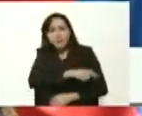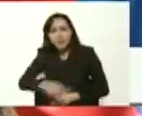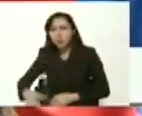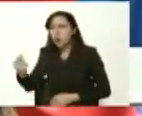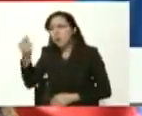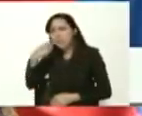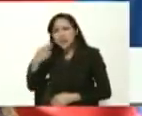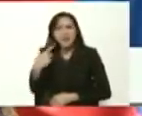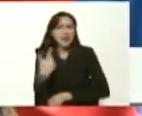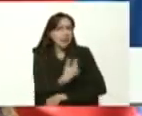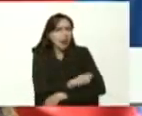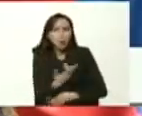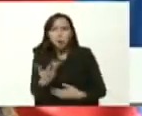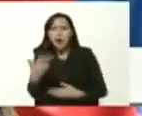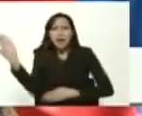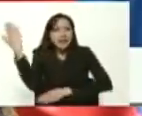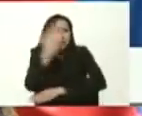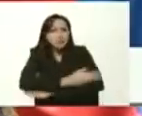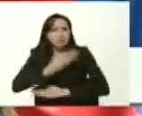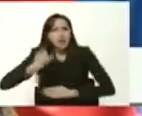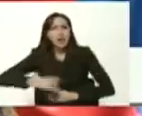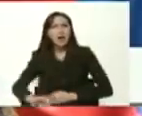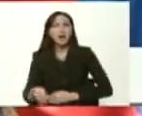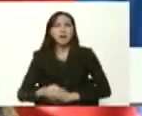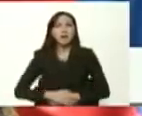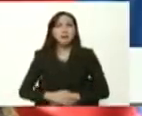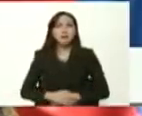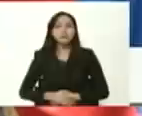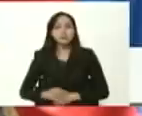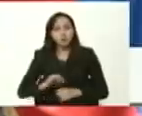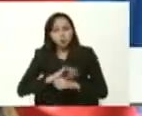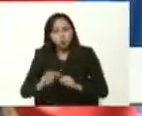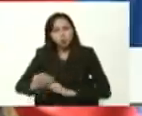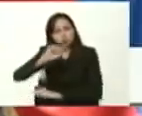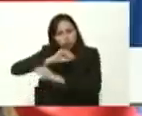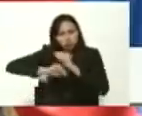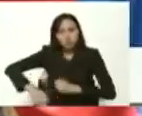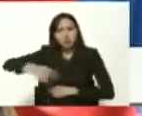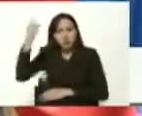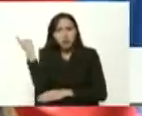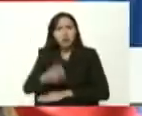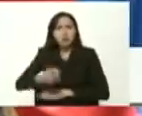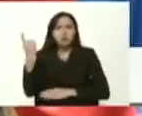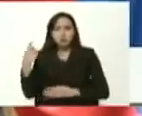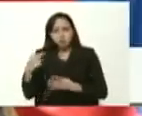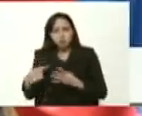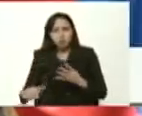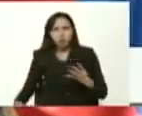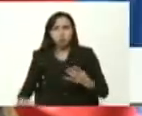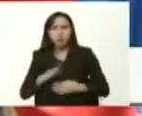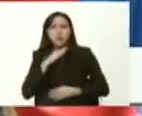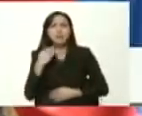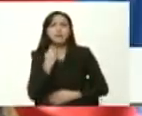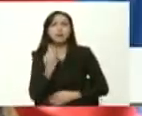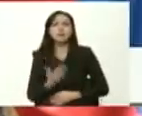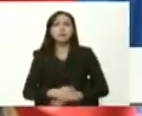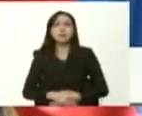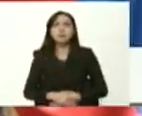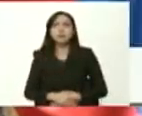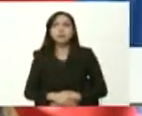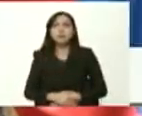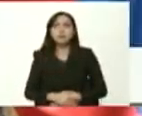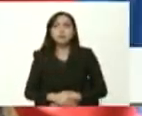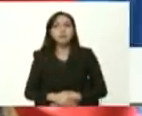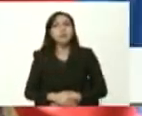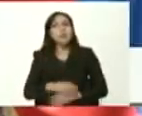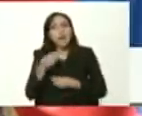vacunas, para enfrentar el COVID-19, etcétera, han